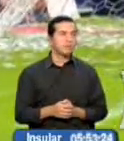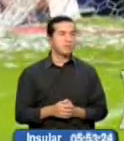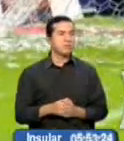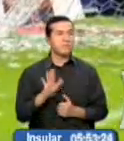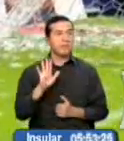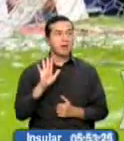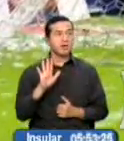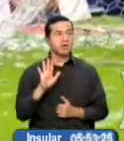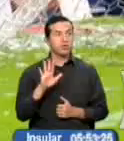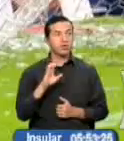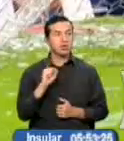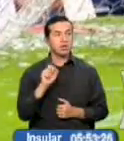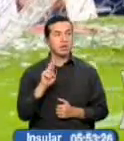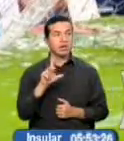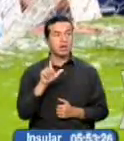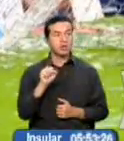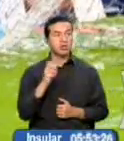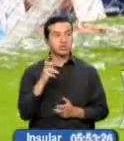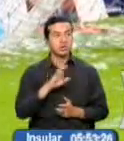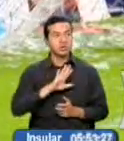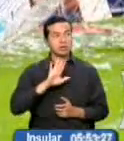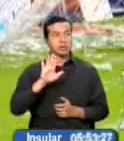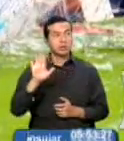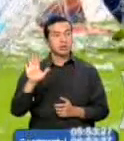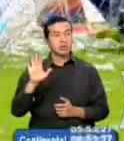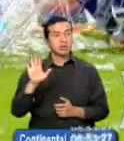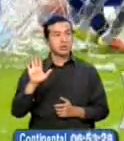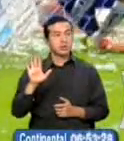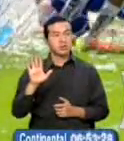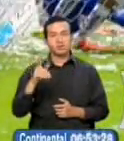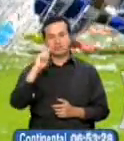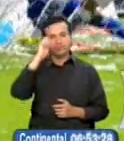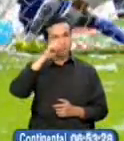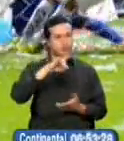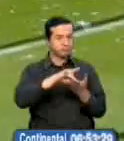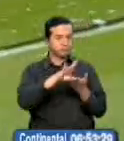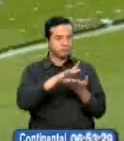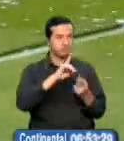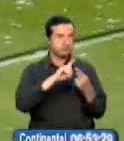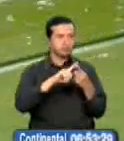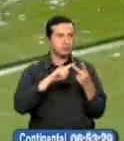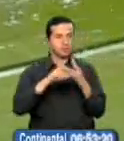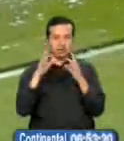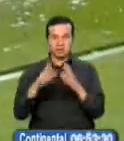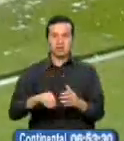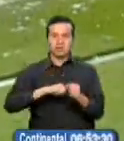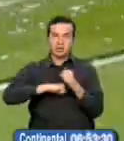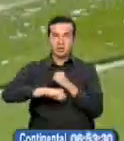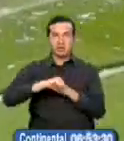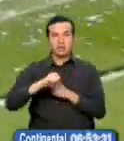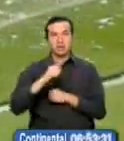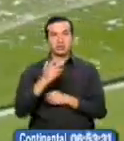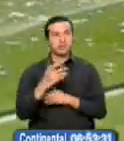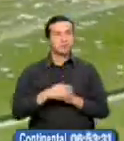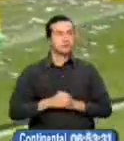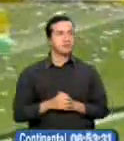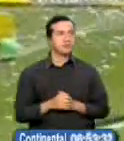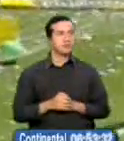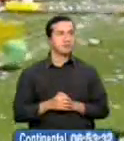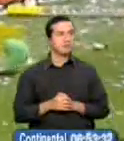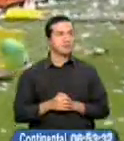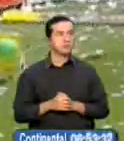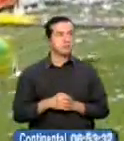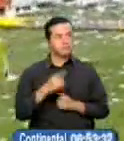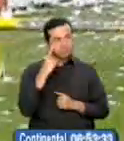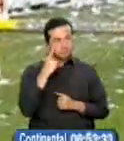Moreno. Miren, tratando de sacar la pelota, expulsión y la determinación de tiro penal por parte del árbitro central. Esta toma es mucho más clara,